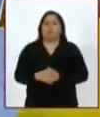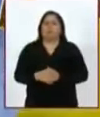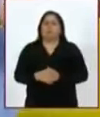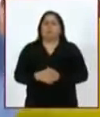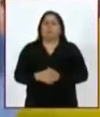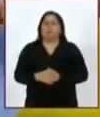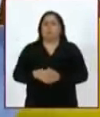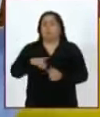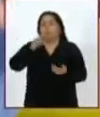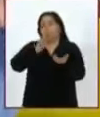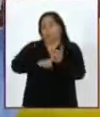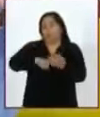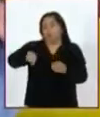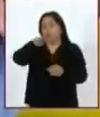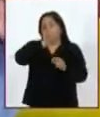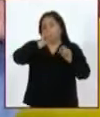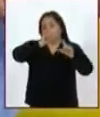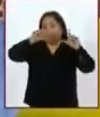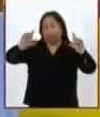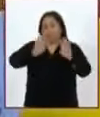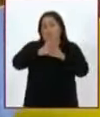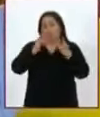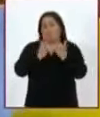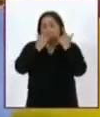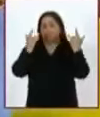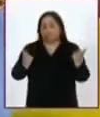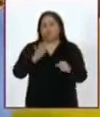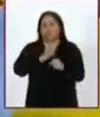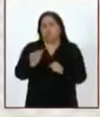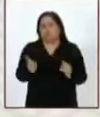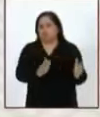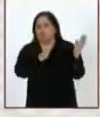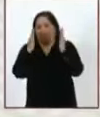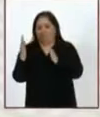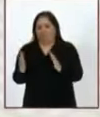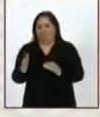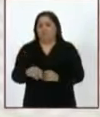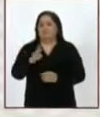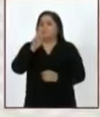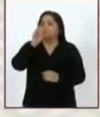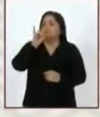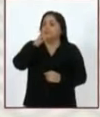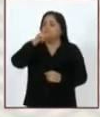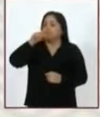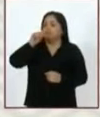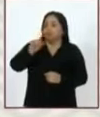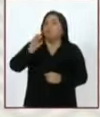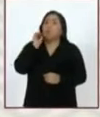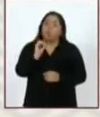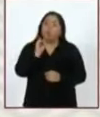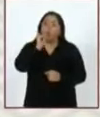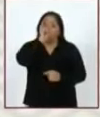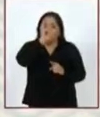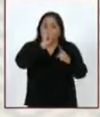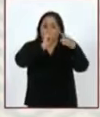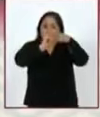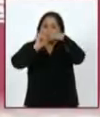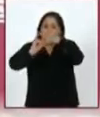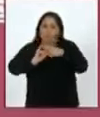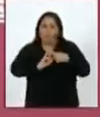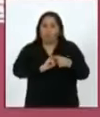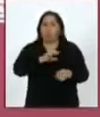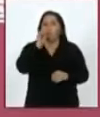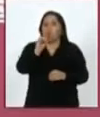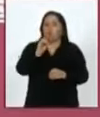Entre los elementos que componen las historietas están los siguientes: viñetas o cuadros, globos